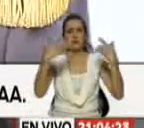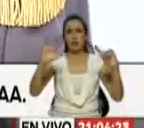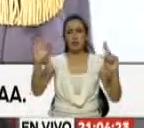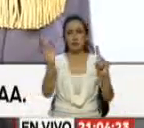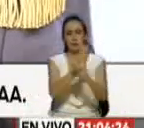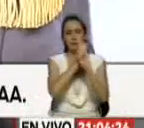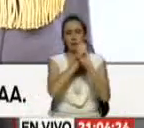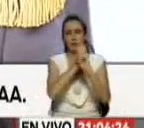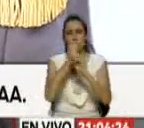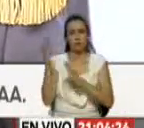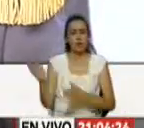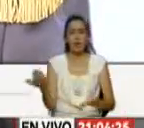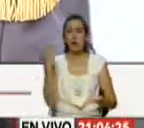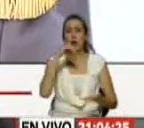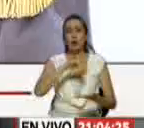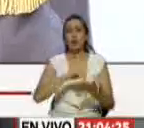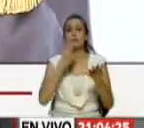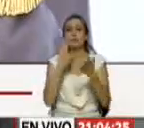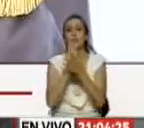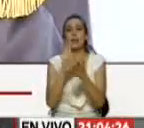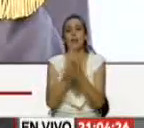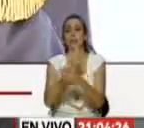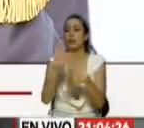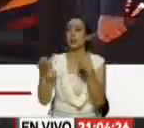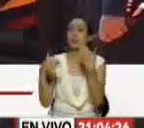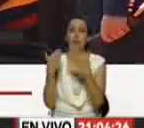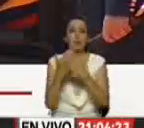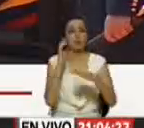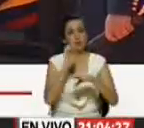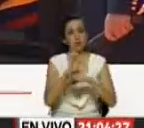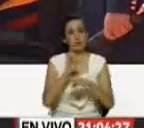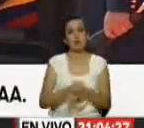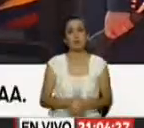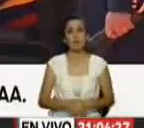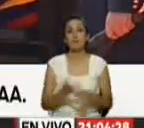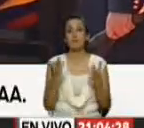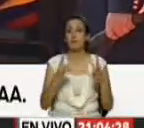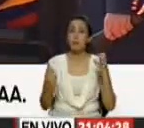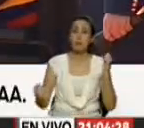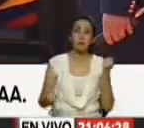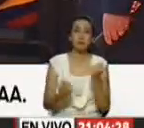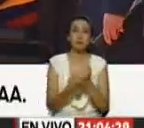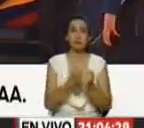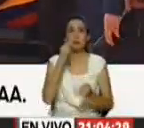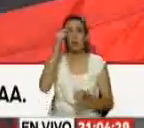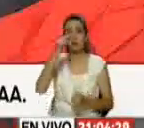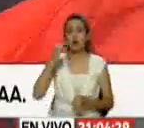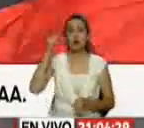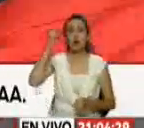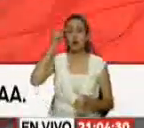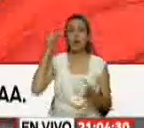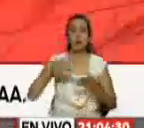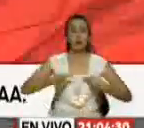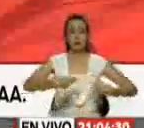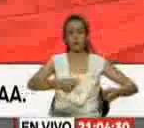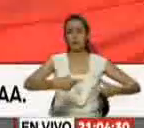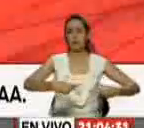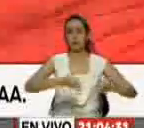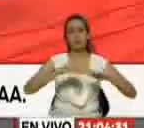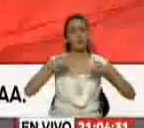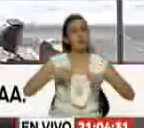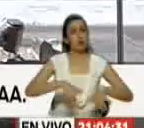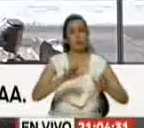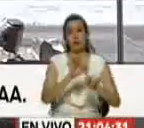que han permitido devolver la tranquilidad y la confianza. Y para ello cuenta con el respaldo del gobierno, que asegura que la inversión en Fuerzas Armadas sigue